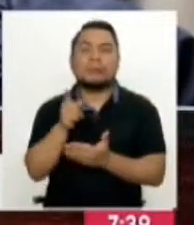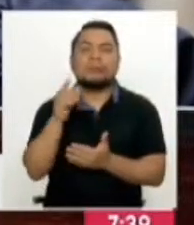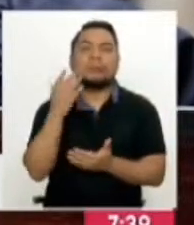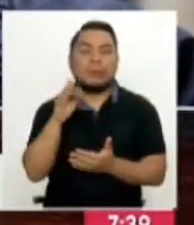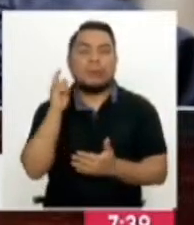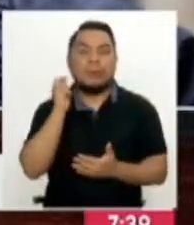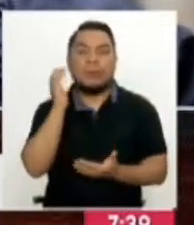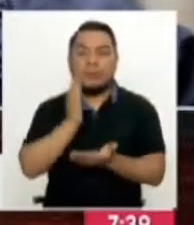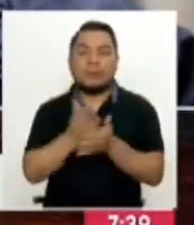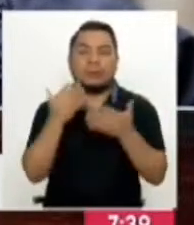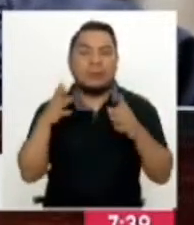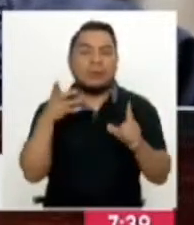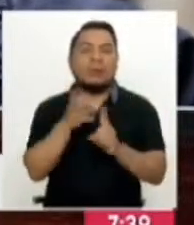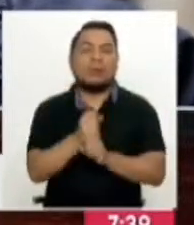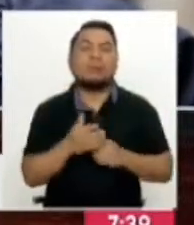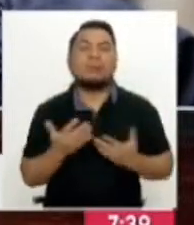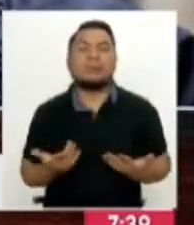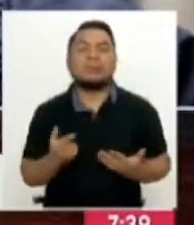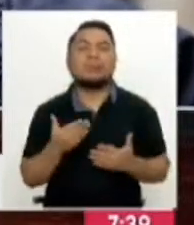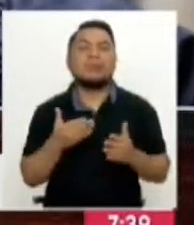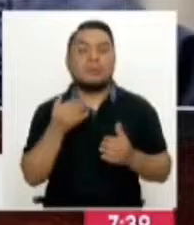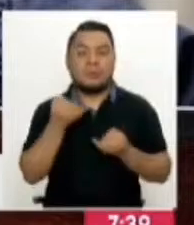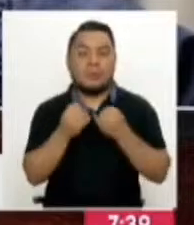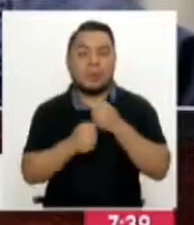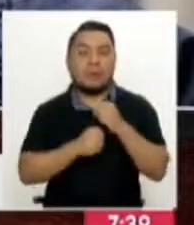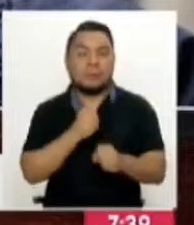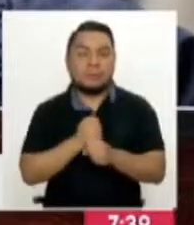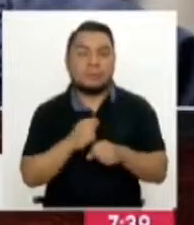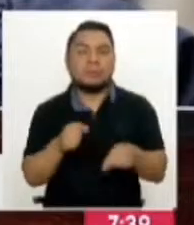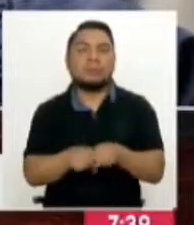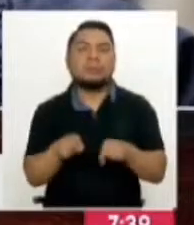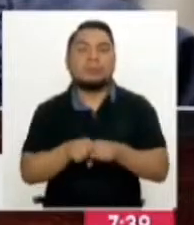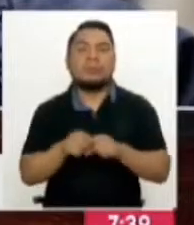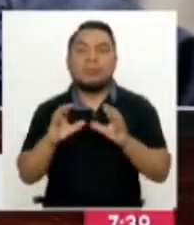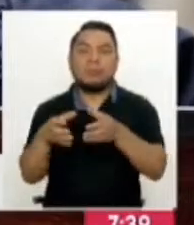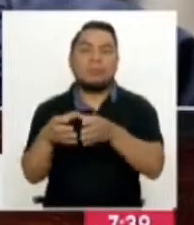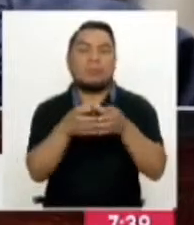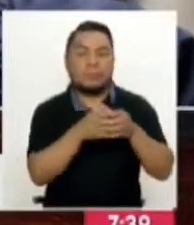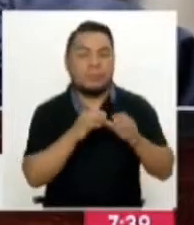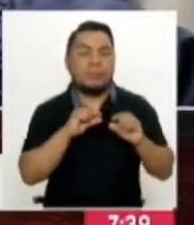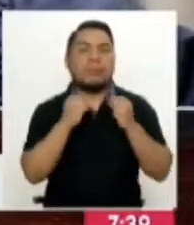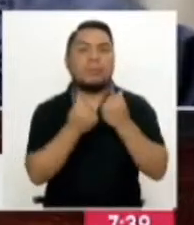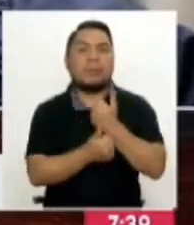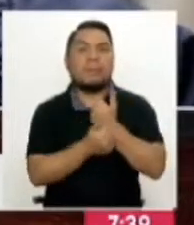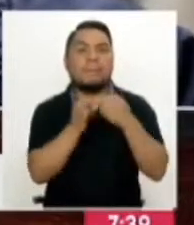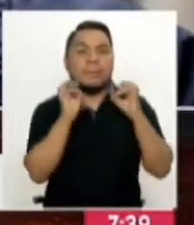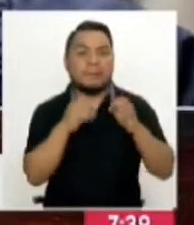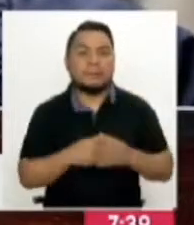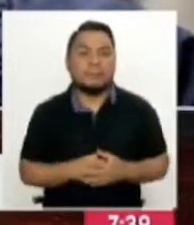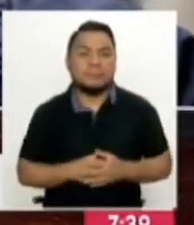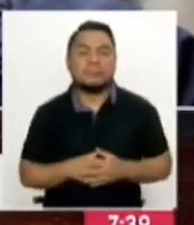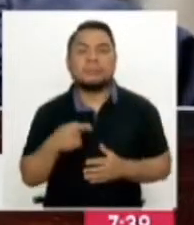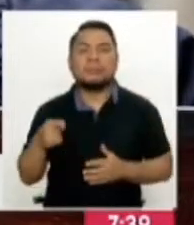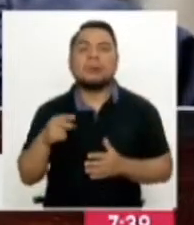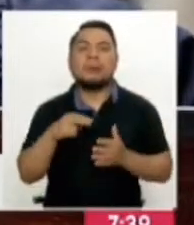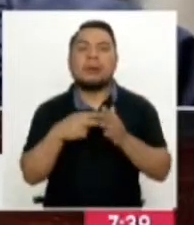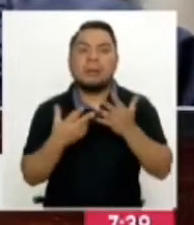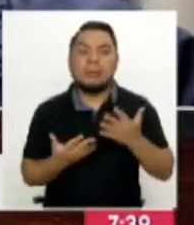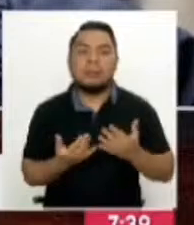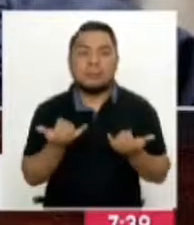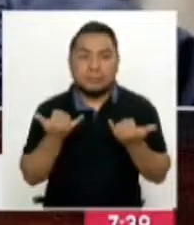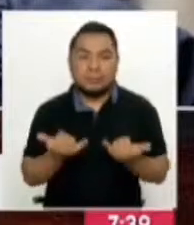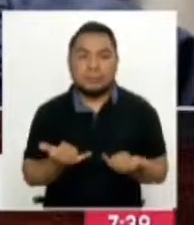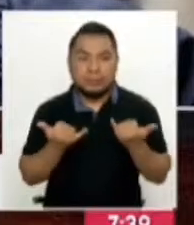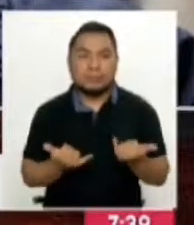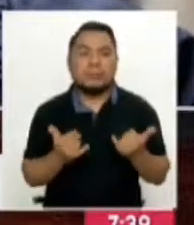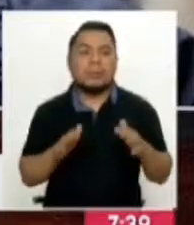se han logrado en el último año contra igual número de organizaciones criminales, y lo que significa que en la